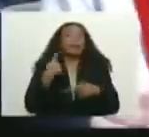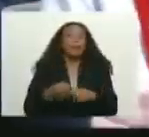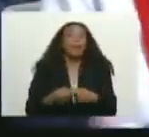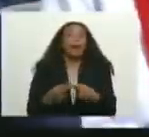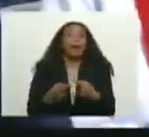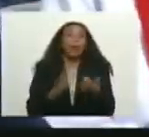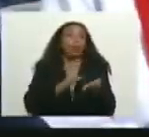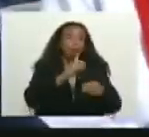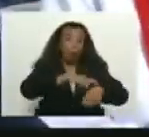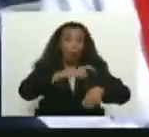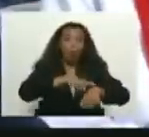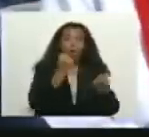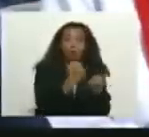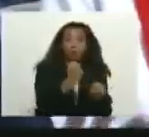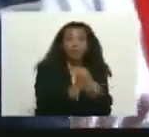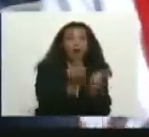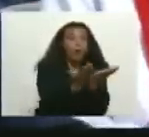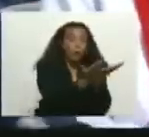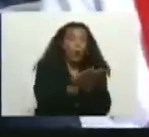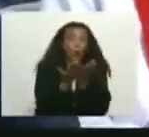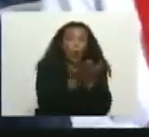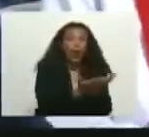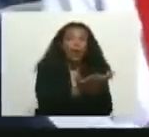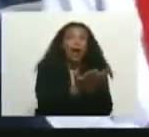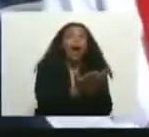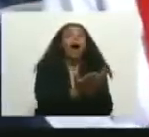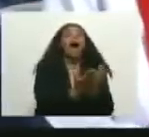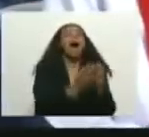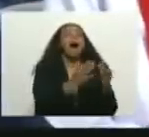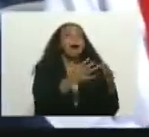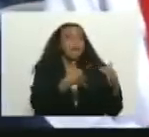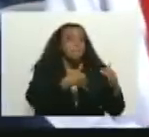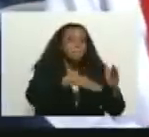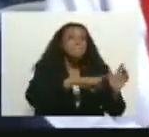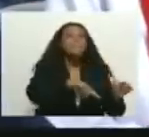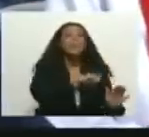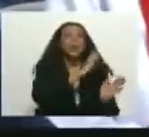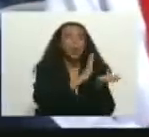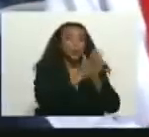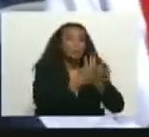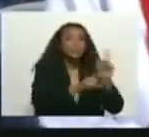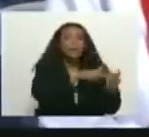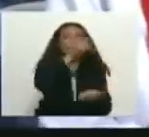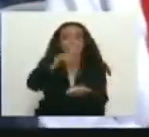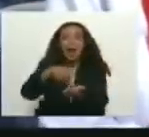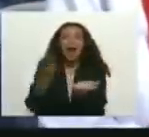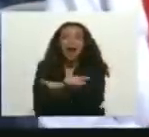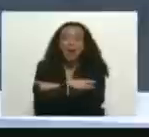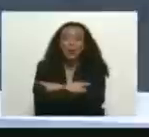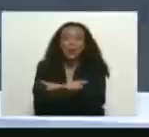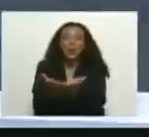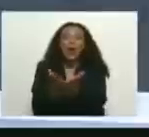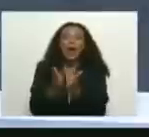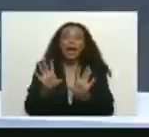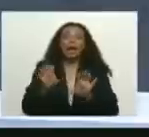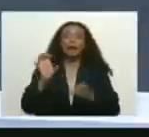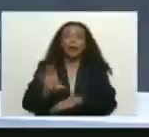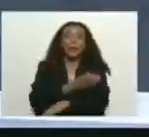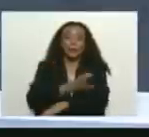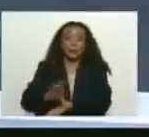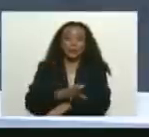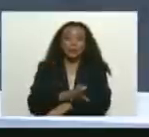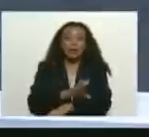cuando termina el horario regular, entra el sistema a enseñar música. Entra el sistema, correcto. Y esa fue una de las vías del crecimiento para